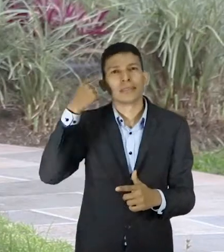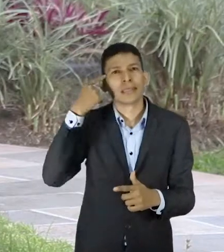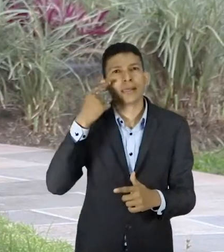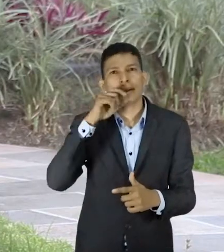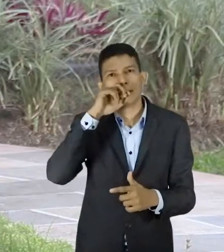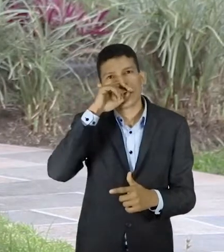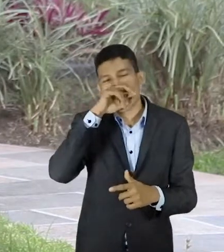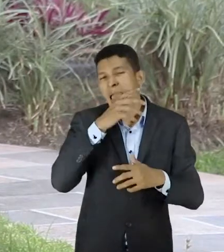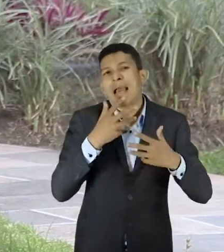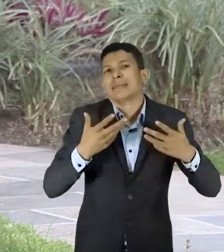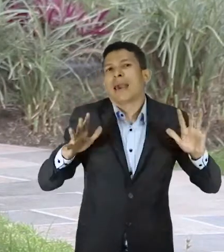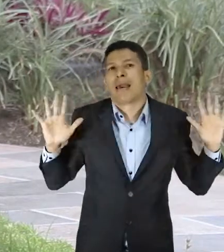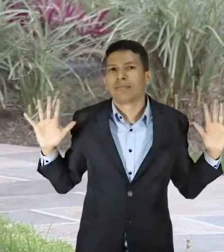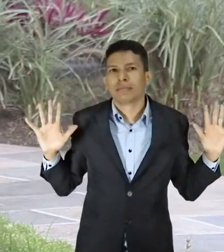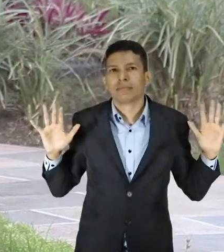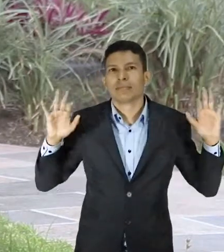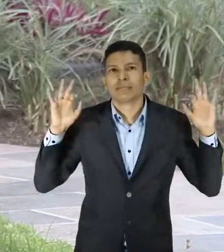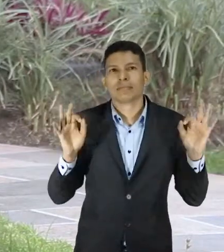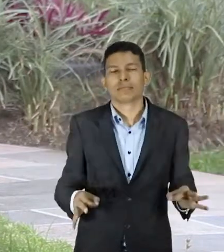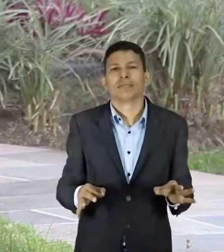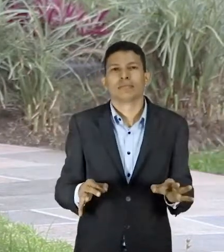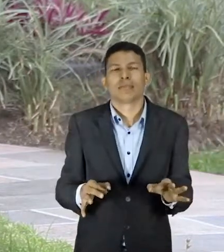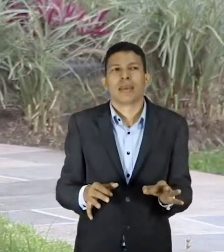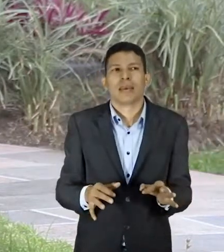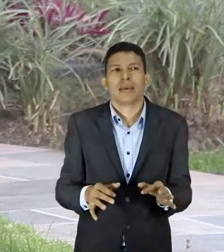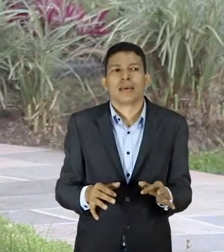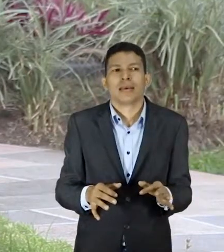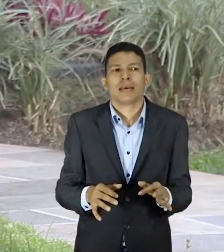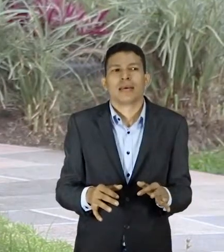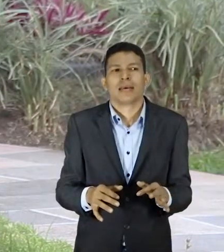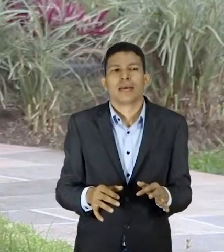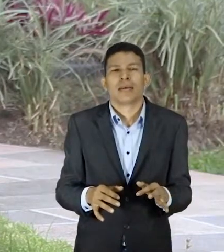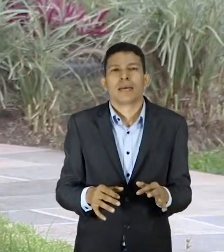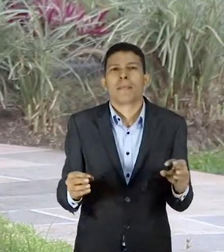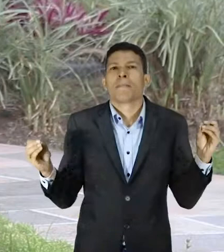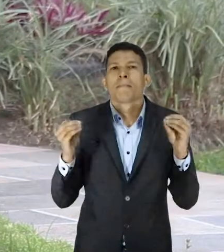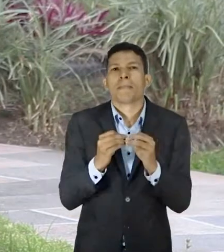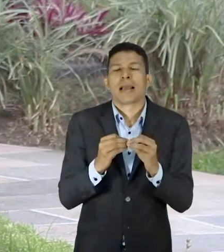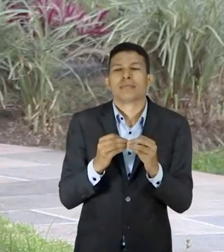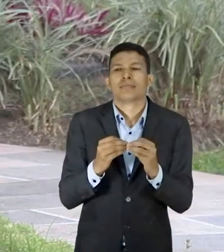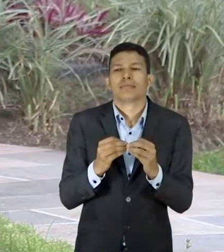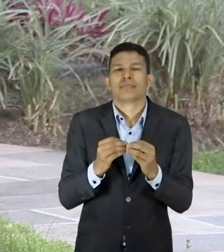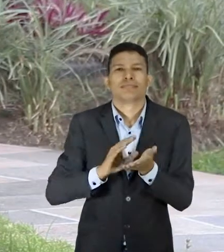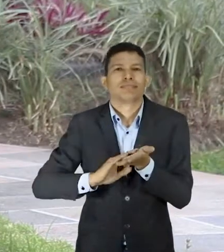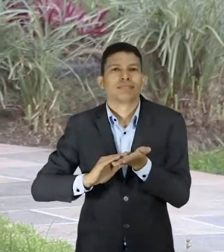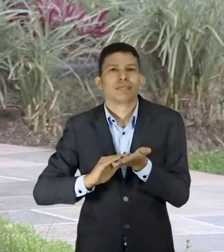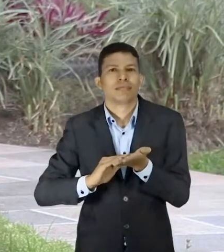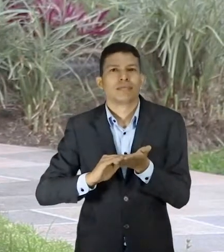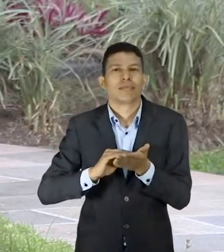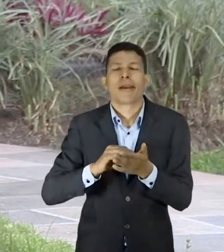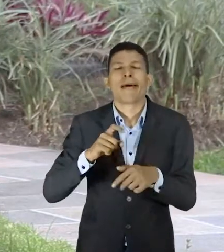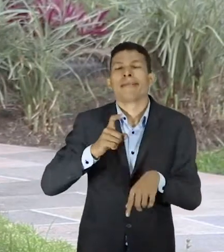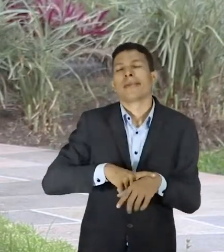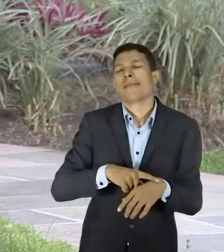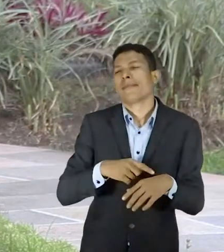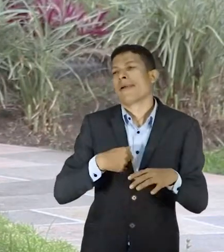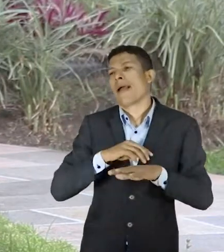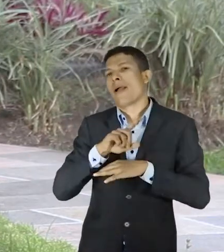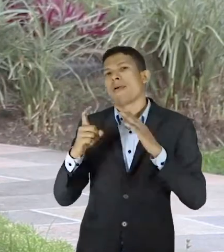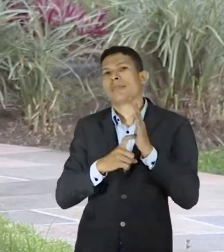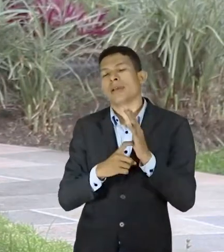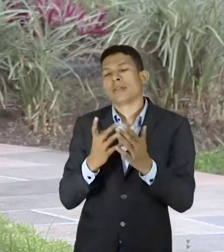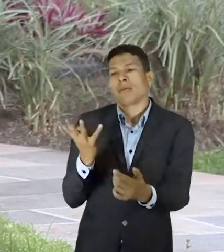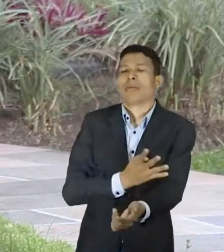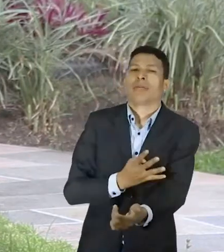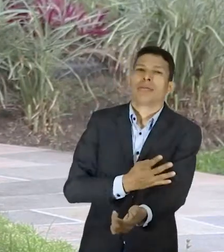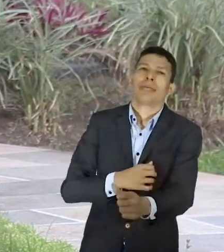así. Es más, es tanto lo que se aprende en esta situación que tú, cuando